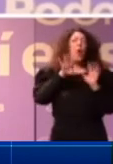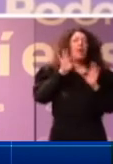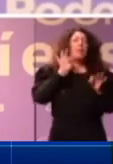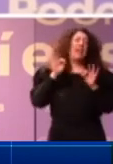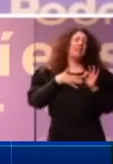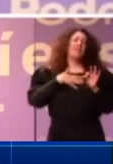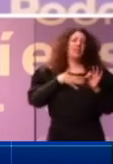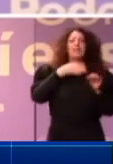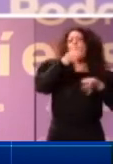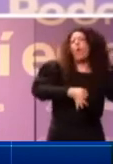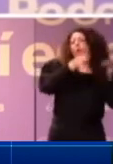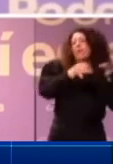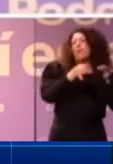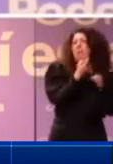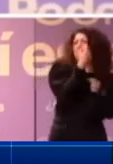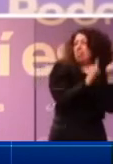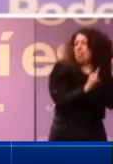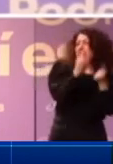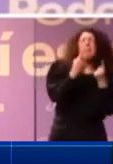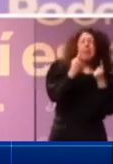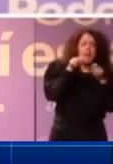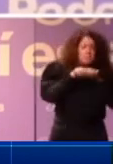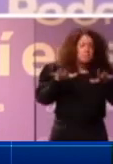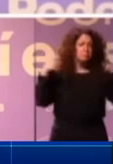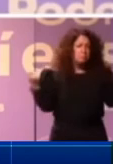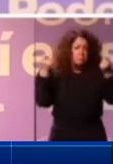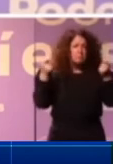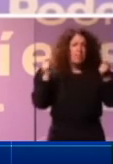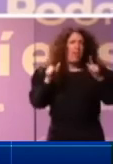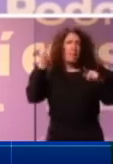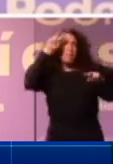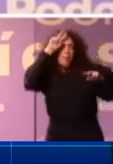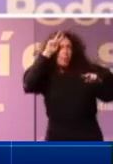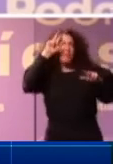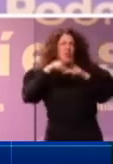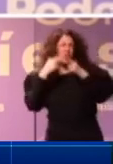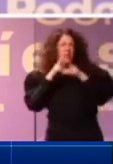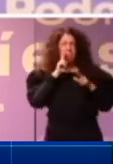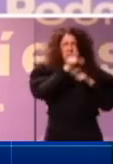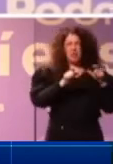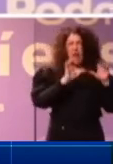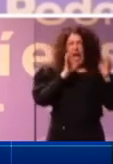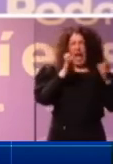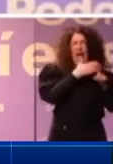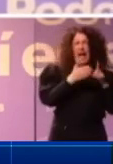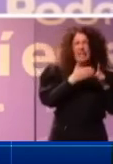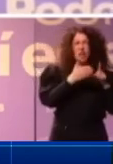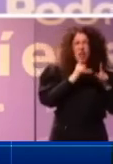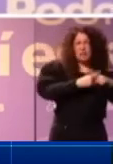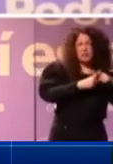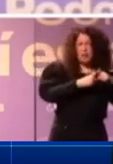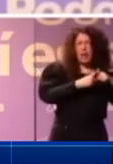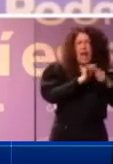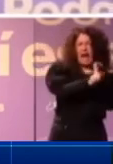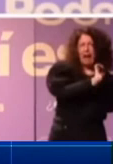autocríticos, pues arremeten contra todos los poderes del Estado, ese poder judicial que tiene, según la Constitución, la capacidad exclusiva